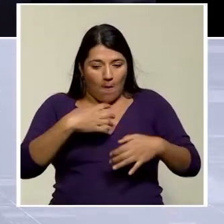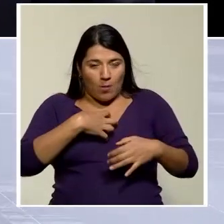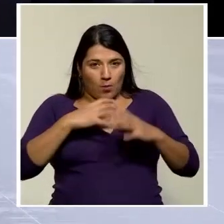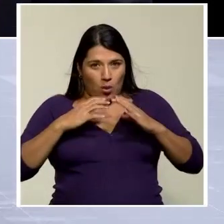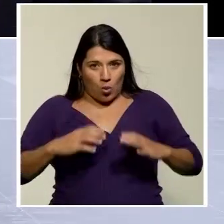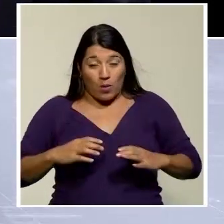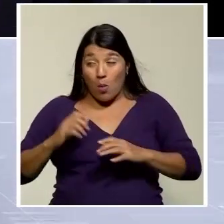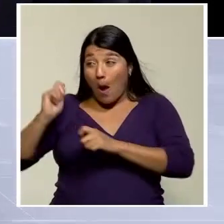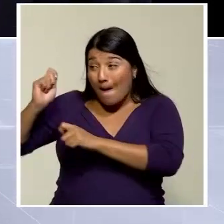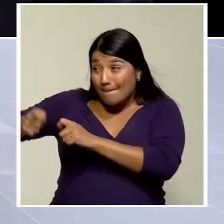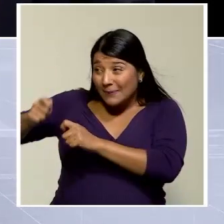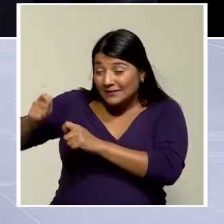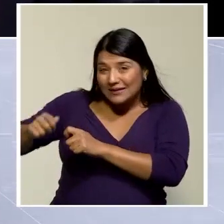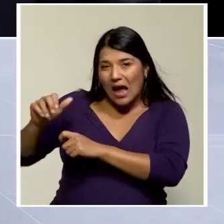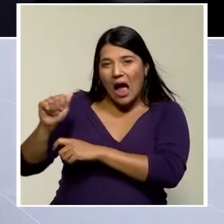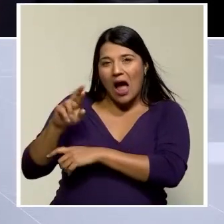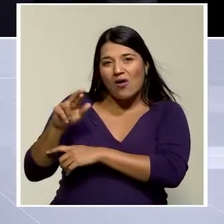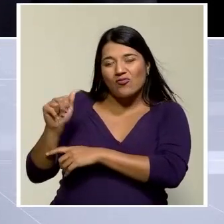de arrastre.